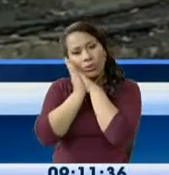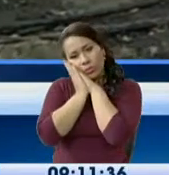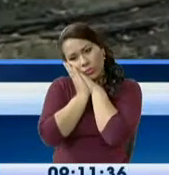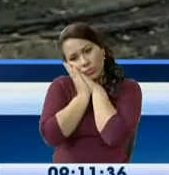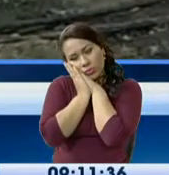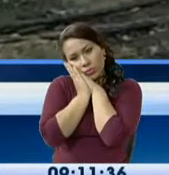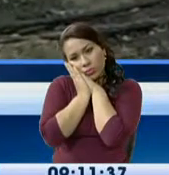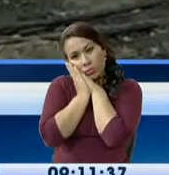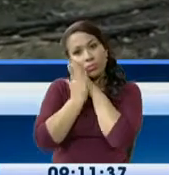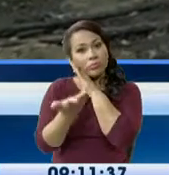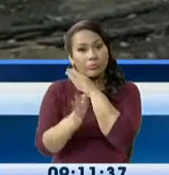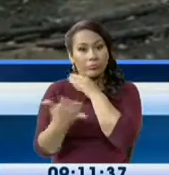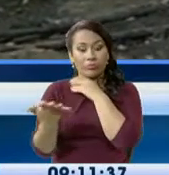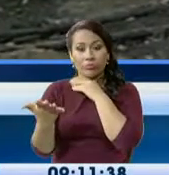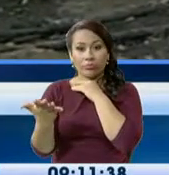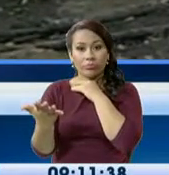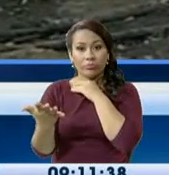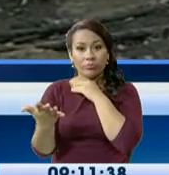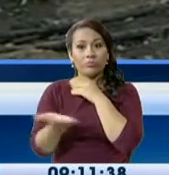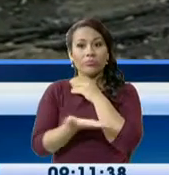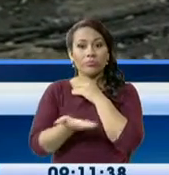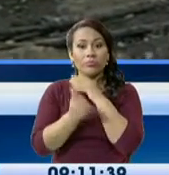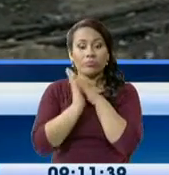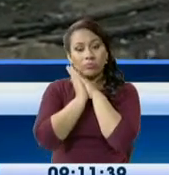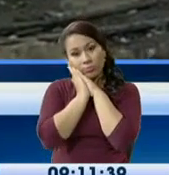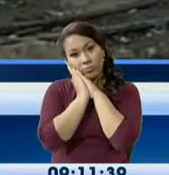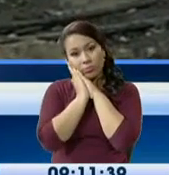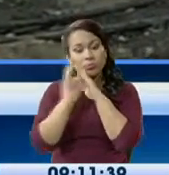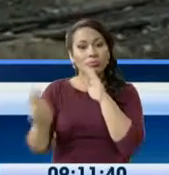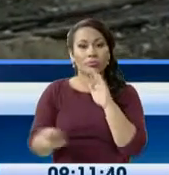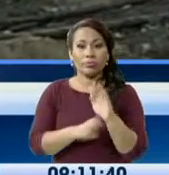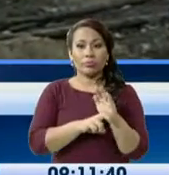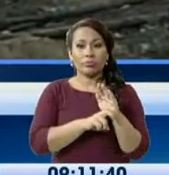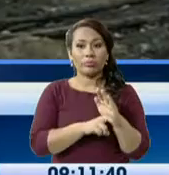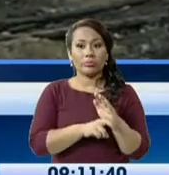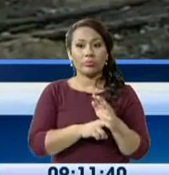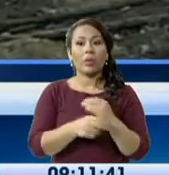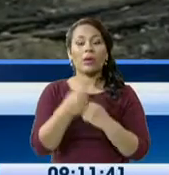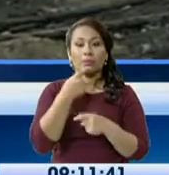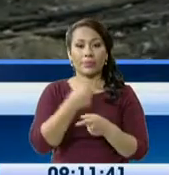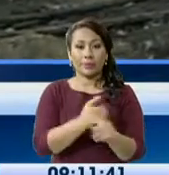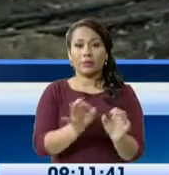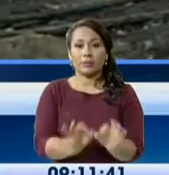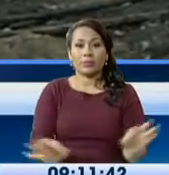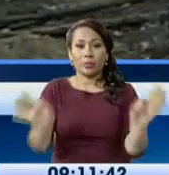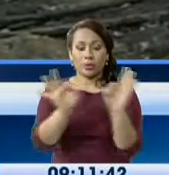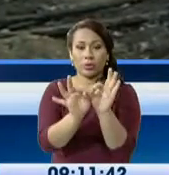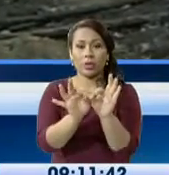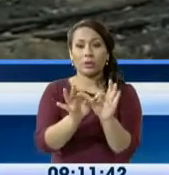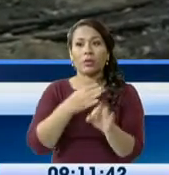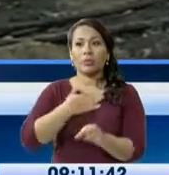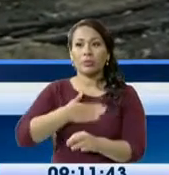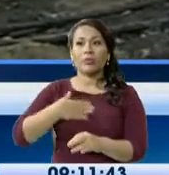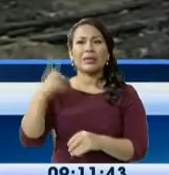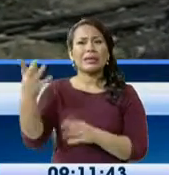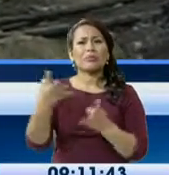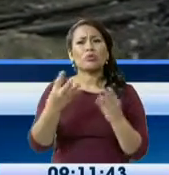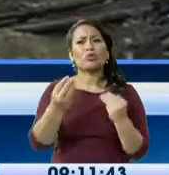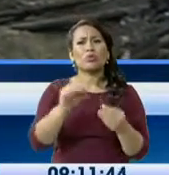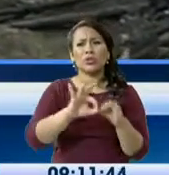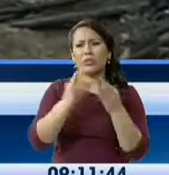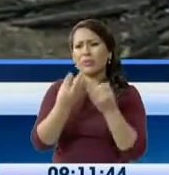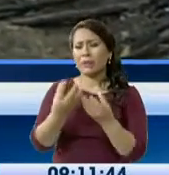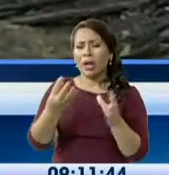si no tienen techo en el que acogerse? Entonces sería muy importante a ver si... Y son familias numerosas, Hugo.